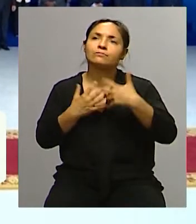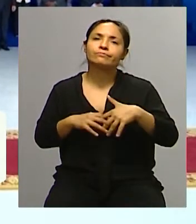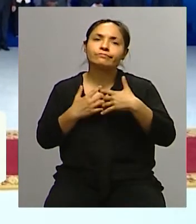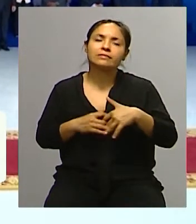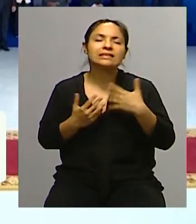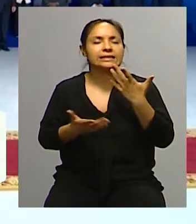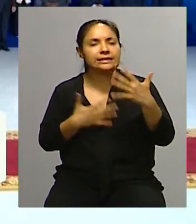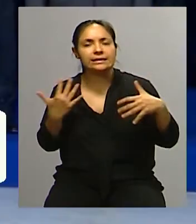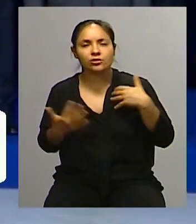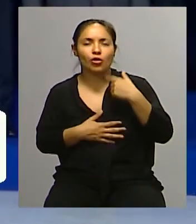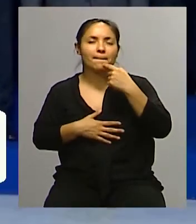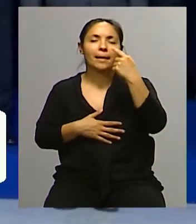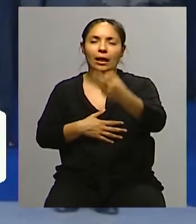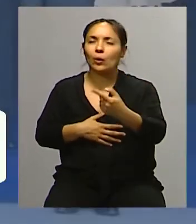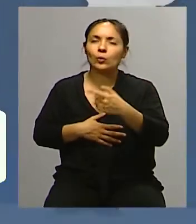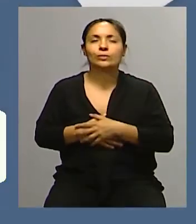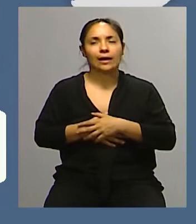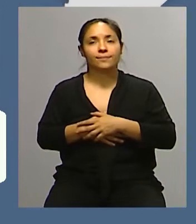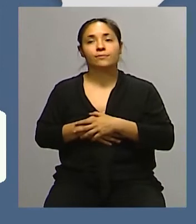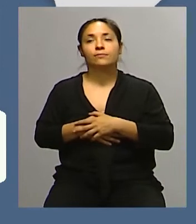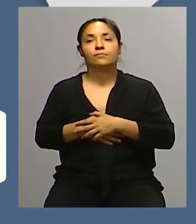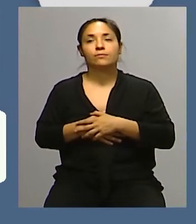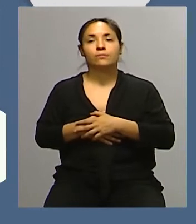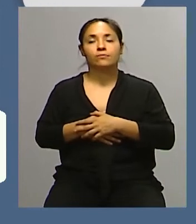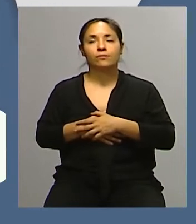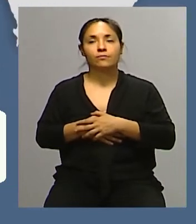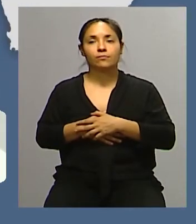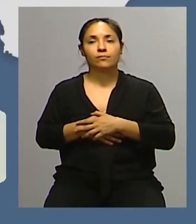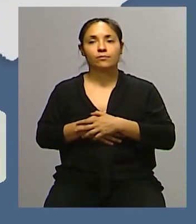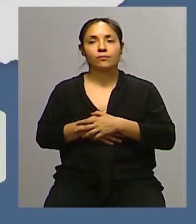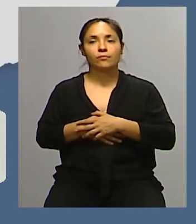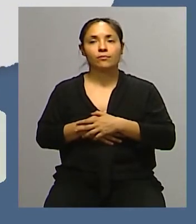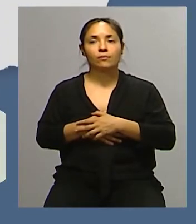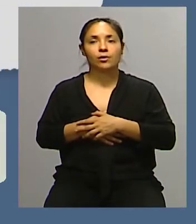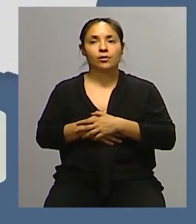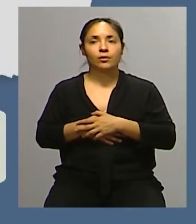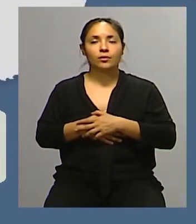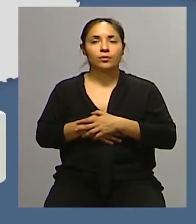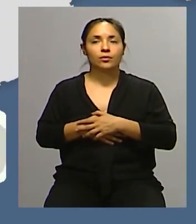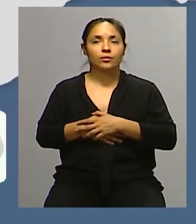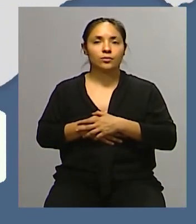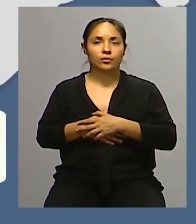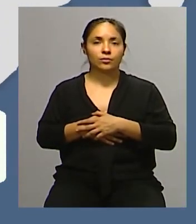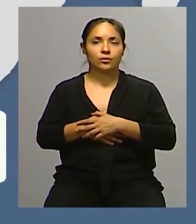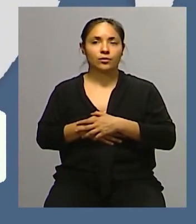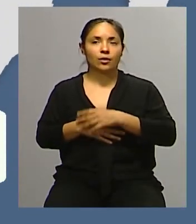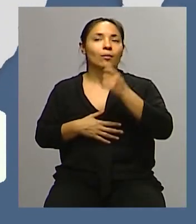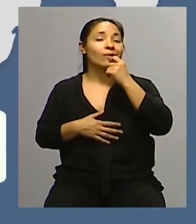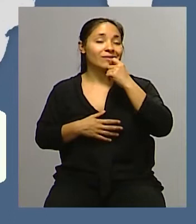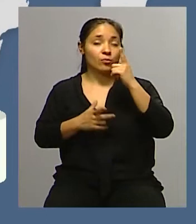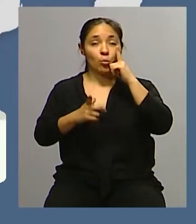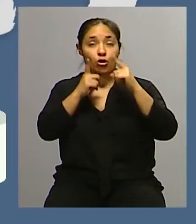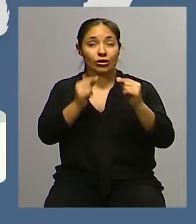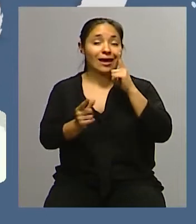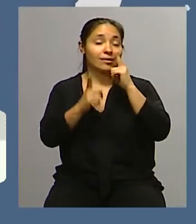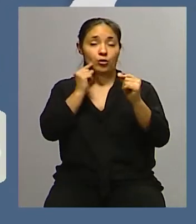la pregunta que yo me hago es, ¿cuánta recepción o a cuánto se hace lugar de los reclamos que se hacen por